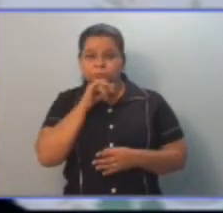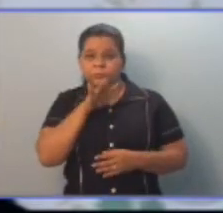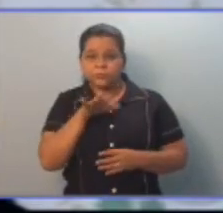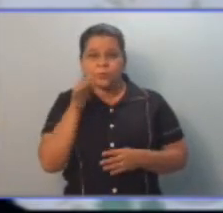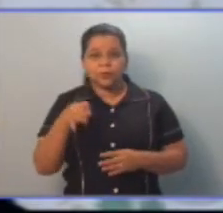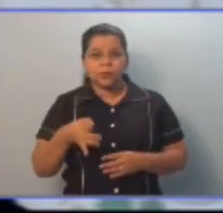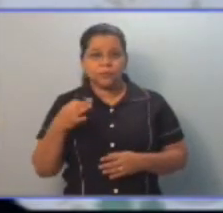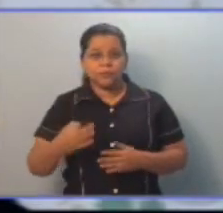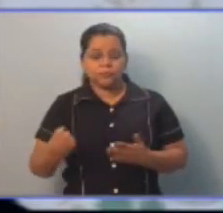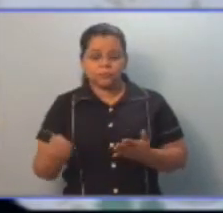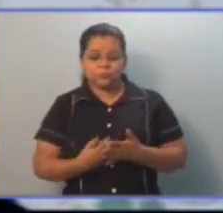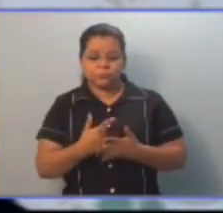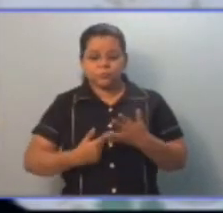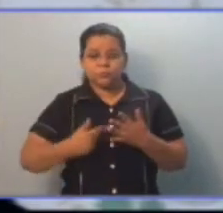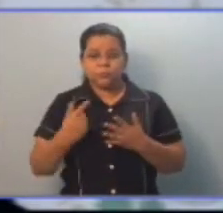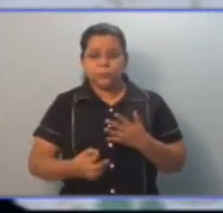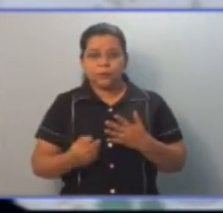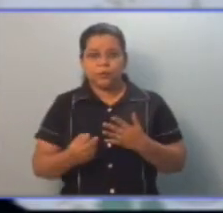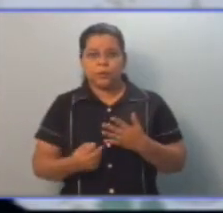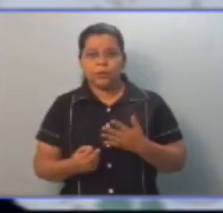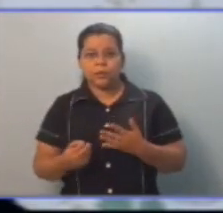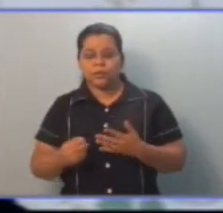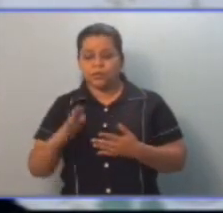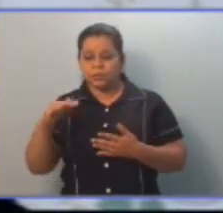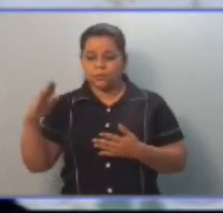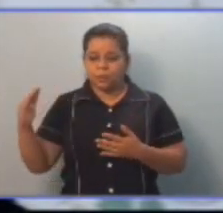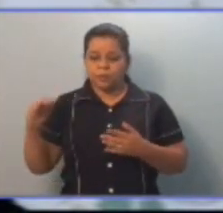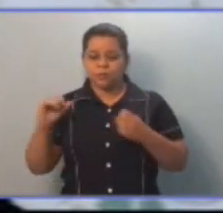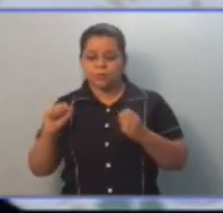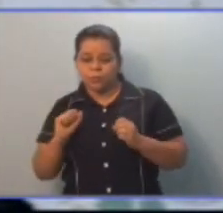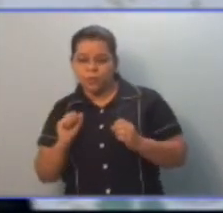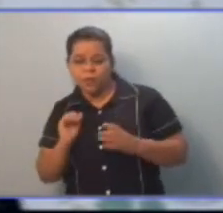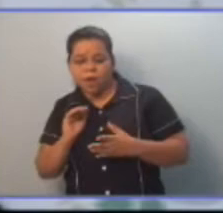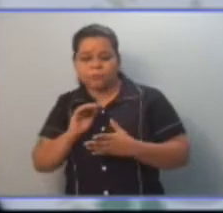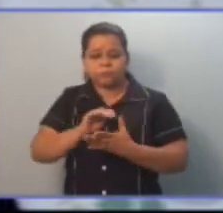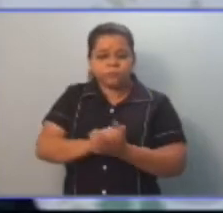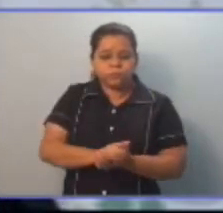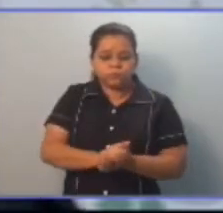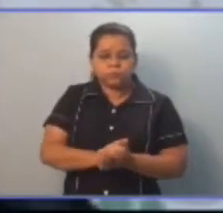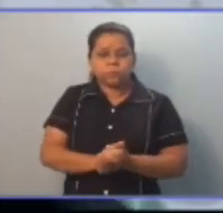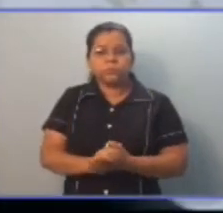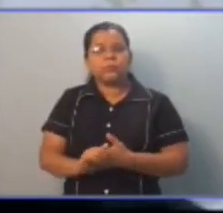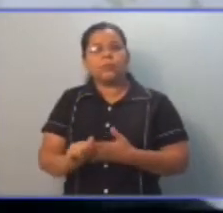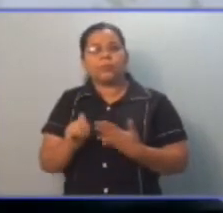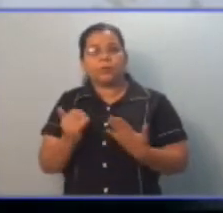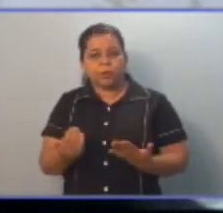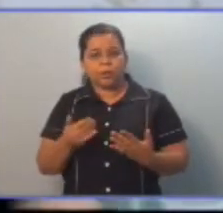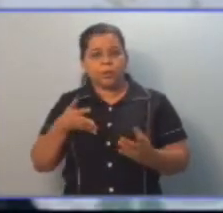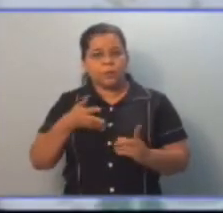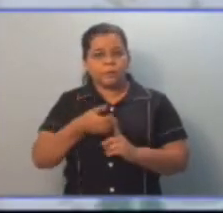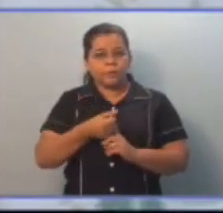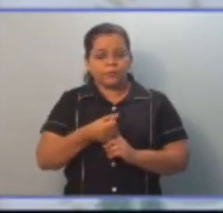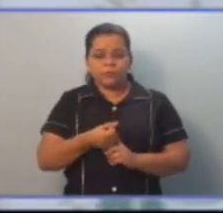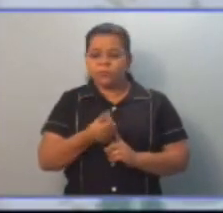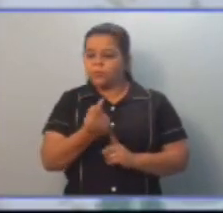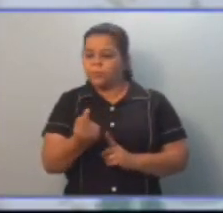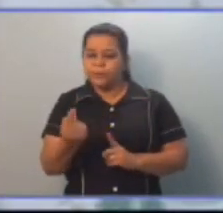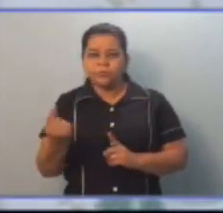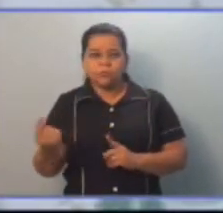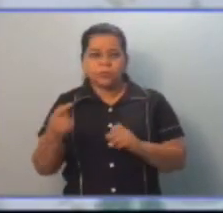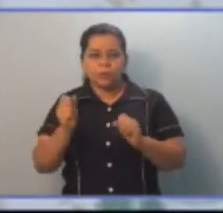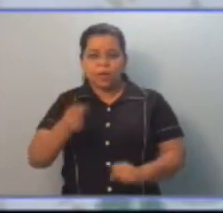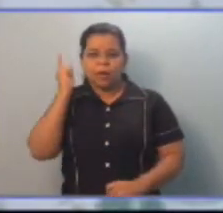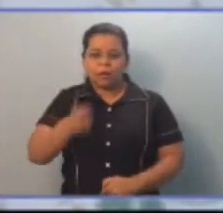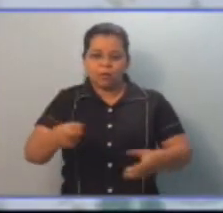crear una ley de reconciliación nacional, porque el objetivo no es que estas personas respondan